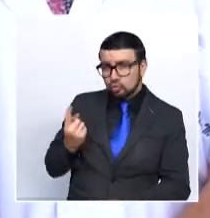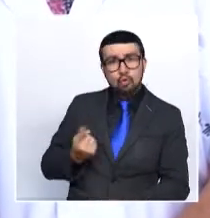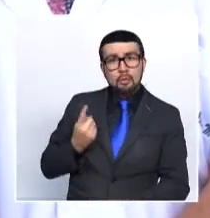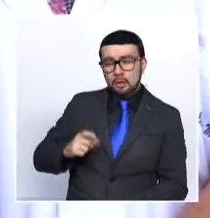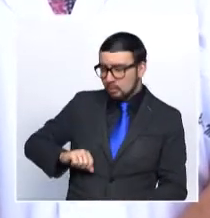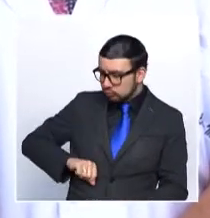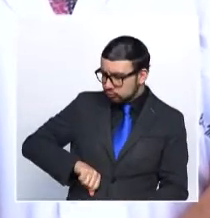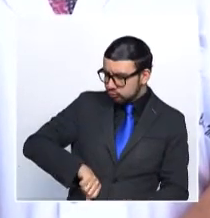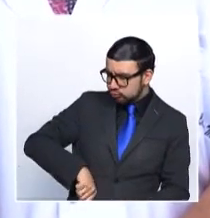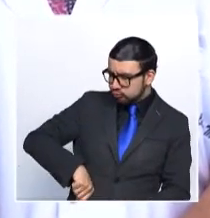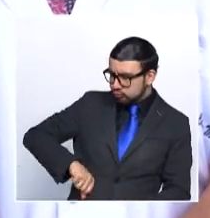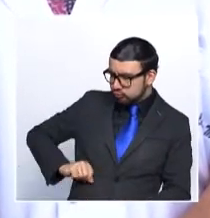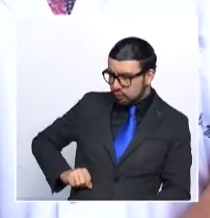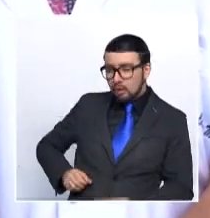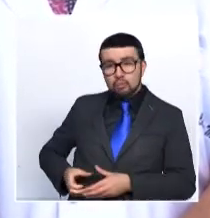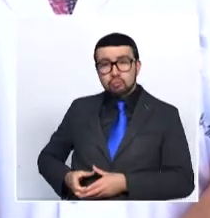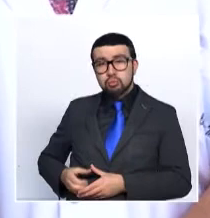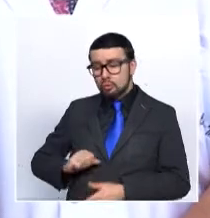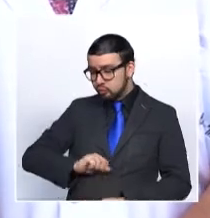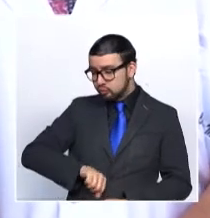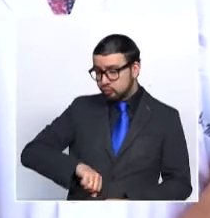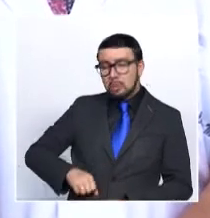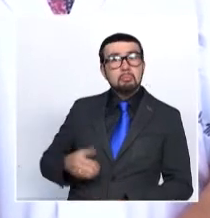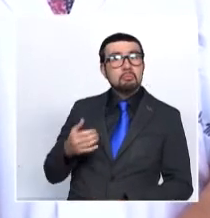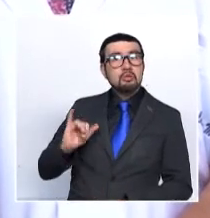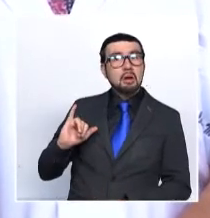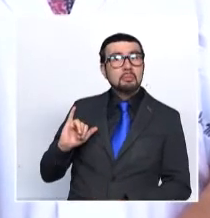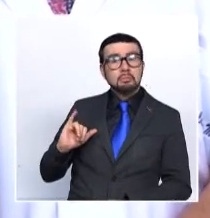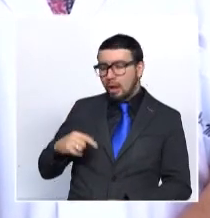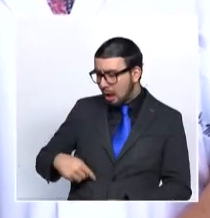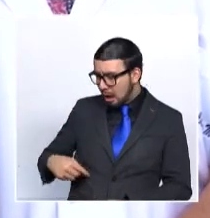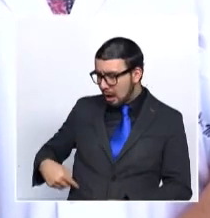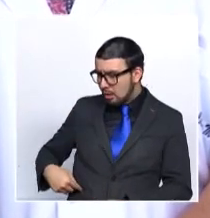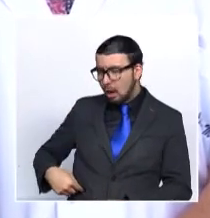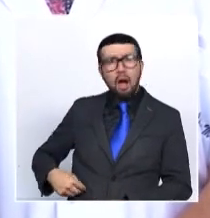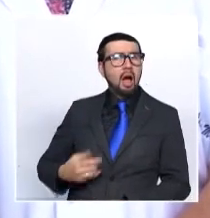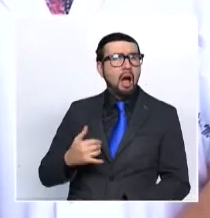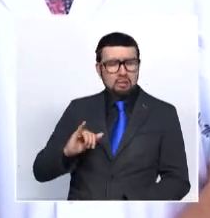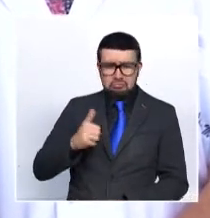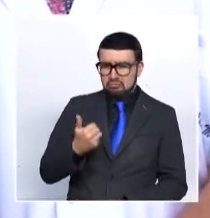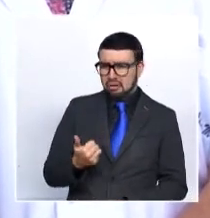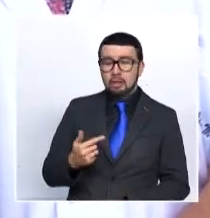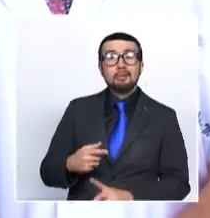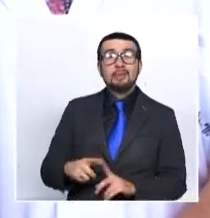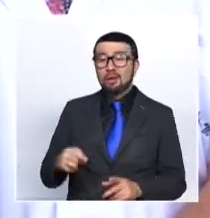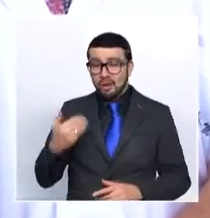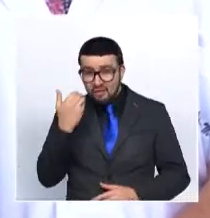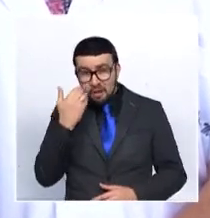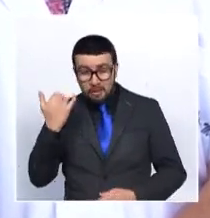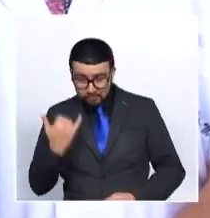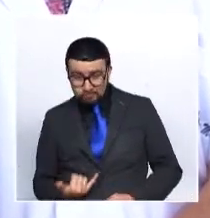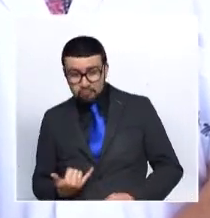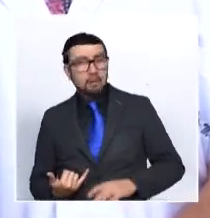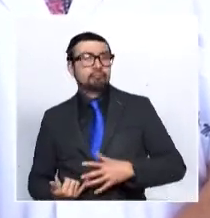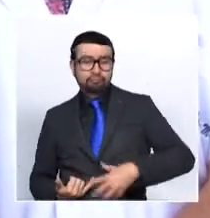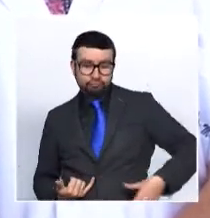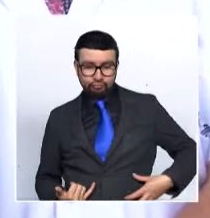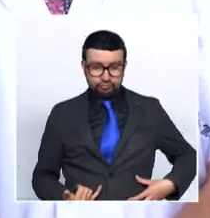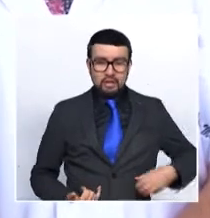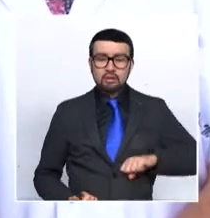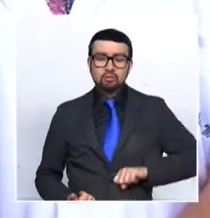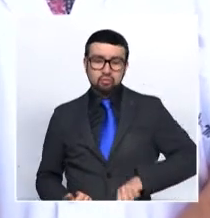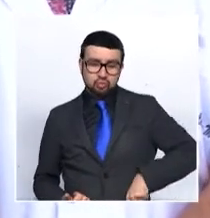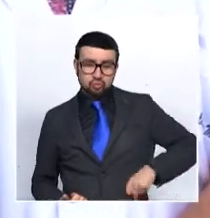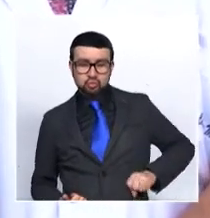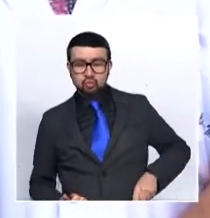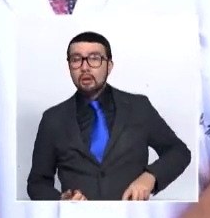ver solamente estos órganos y muchas veces de pronto la patología no está referida en ese tipo de ecografía